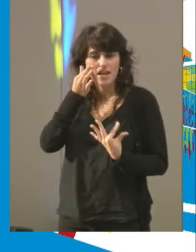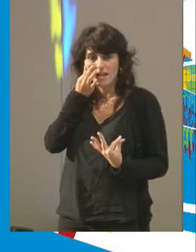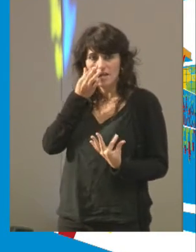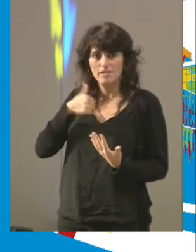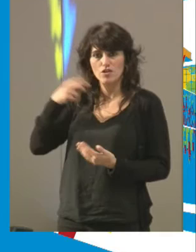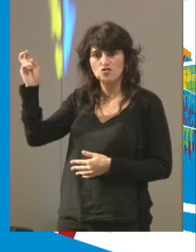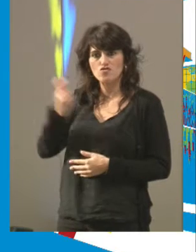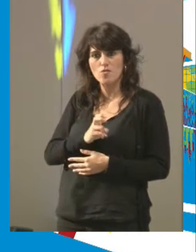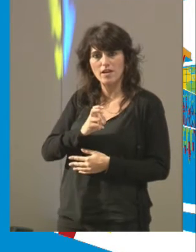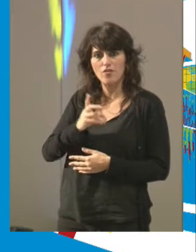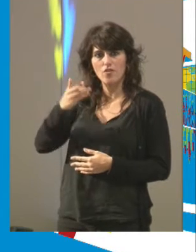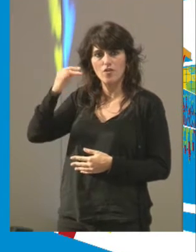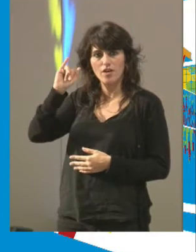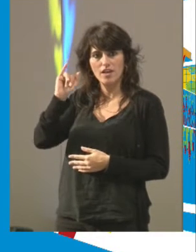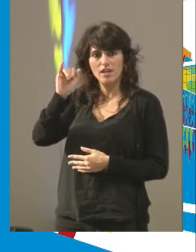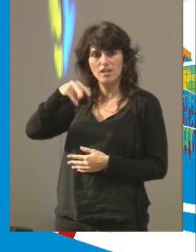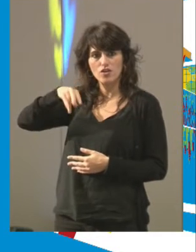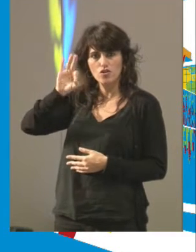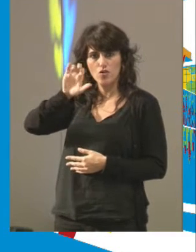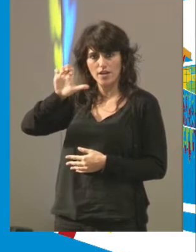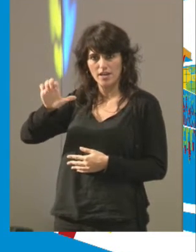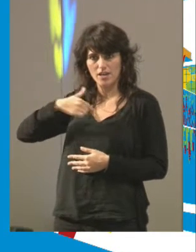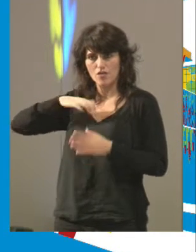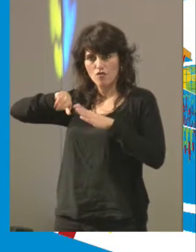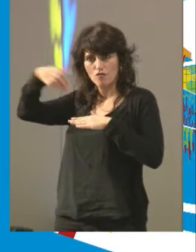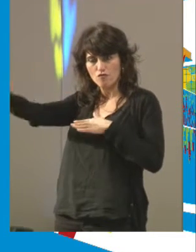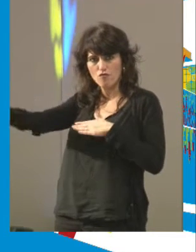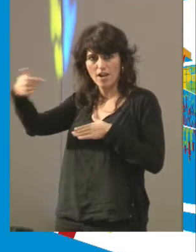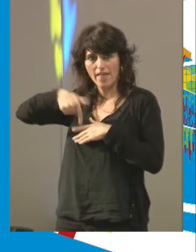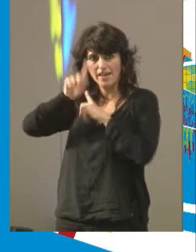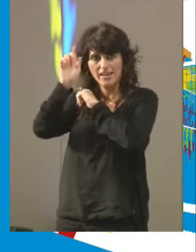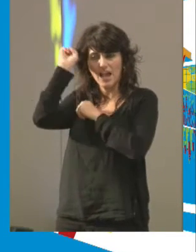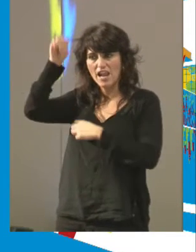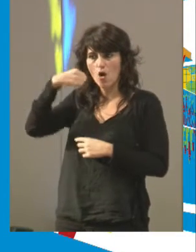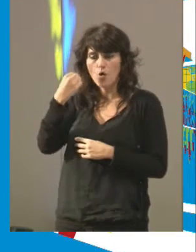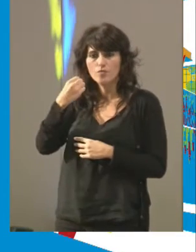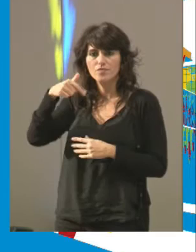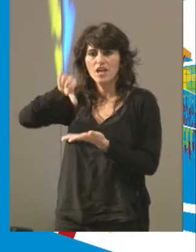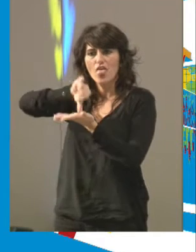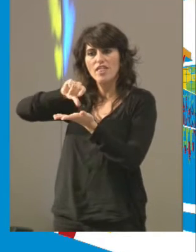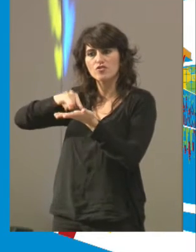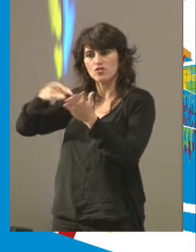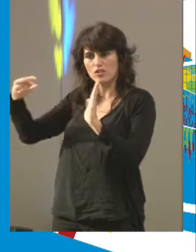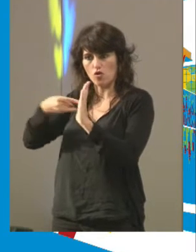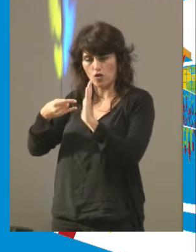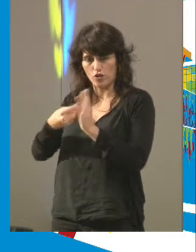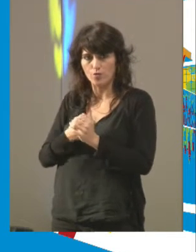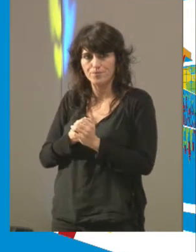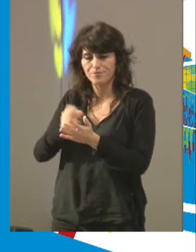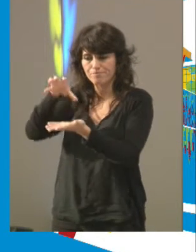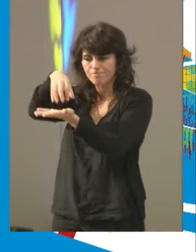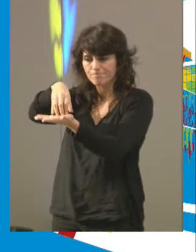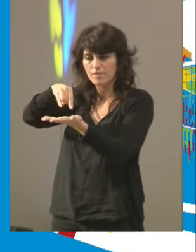Realmente yo vengo de Itainova. Itainova, para los que sois de fuera de aquí de Aragón, pues es un centro tecnológico. Es un centro